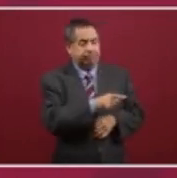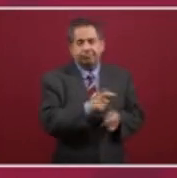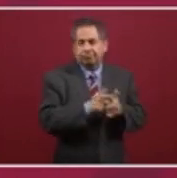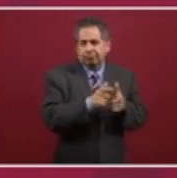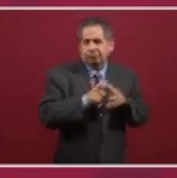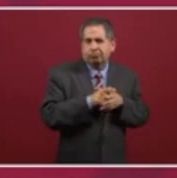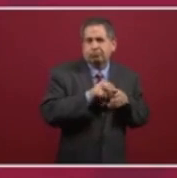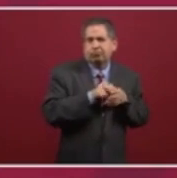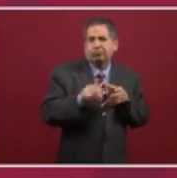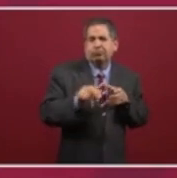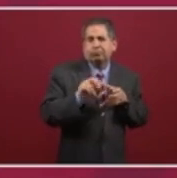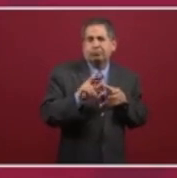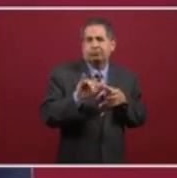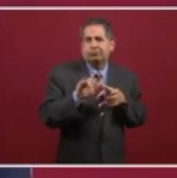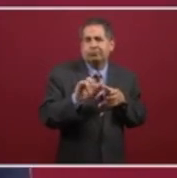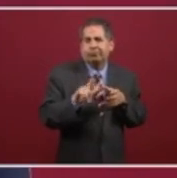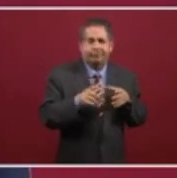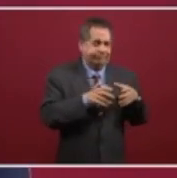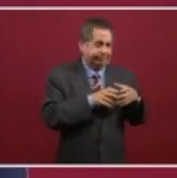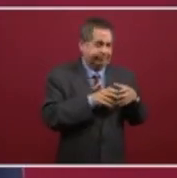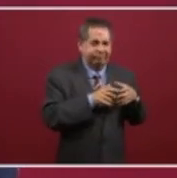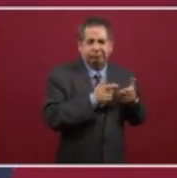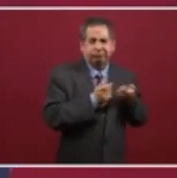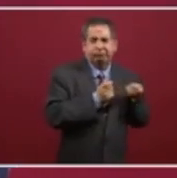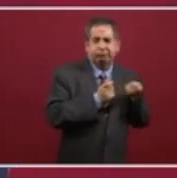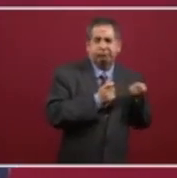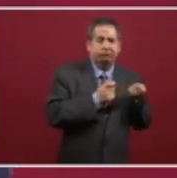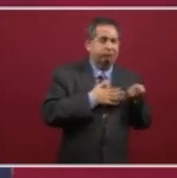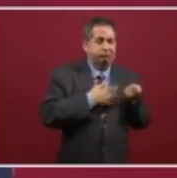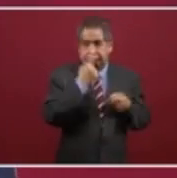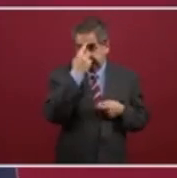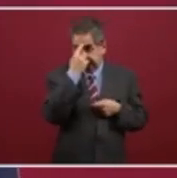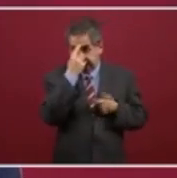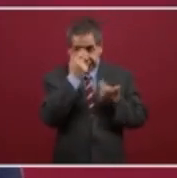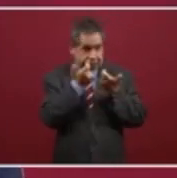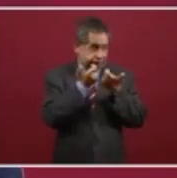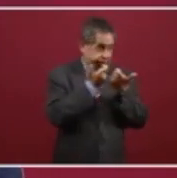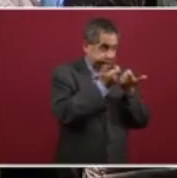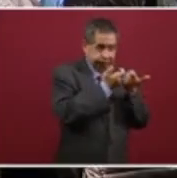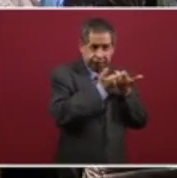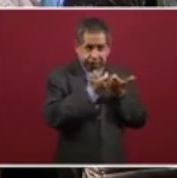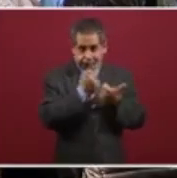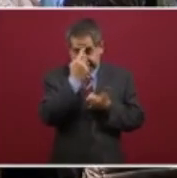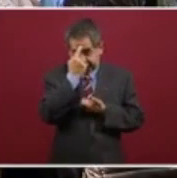neoliberal, en donde lo que importa es el dinero